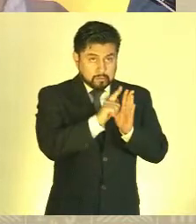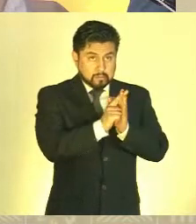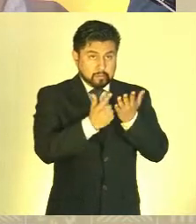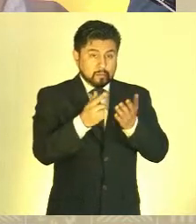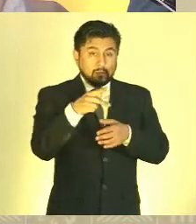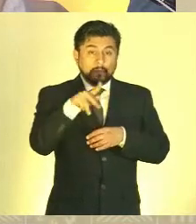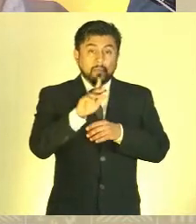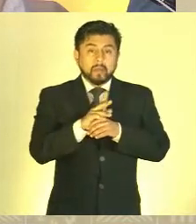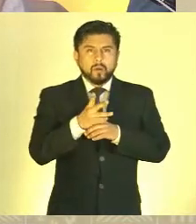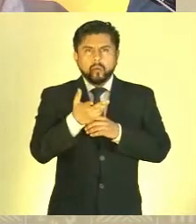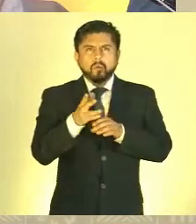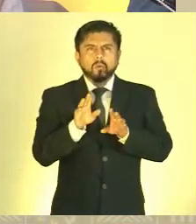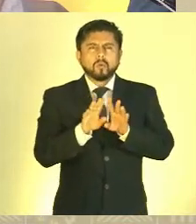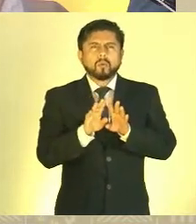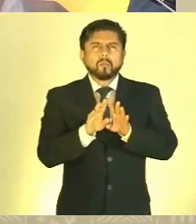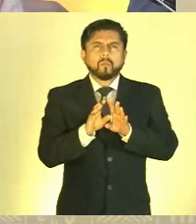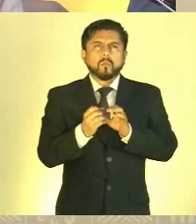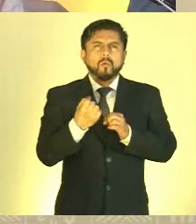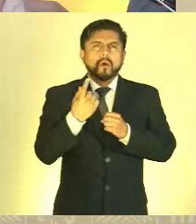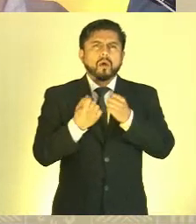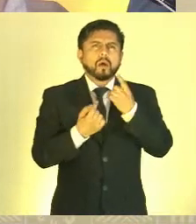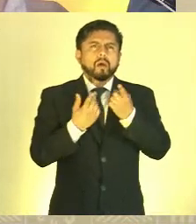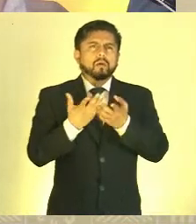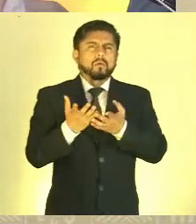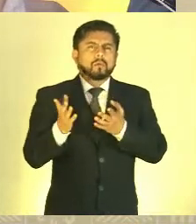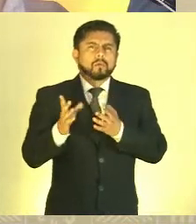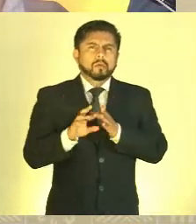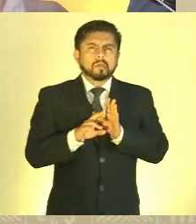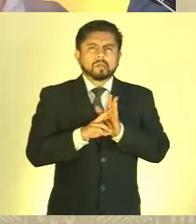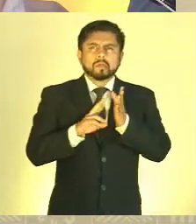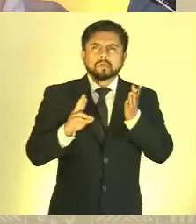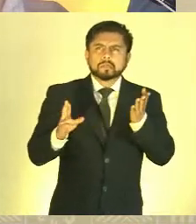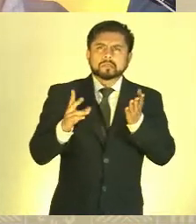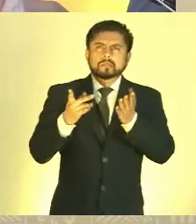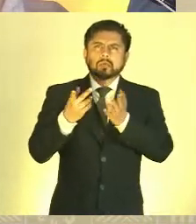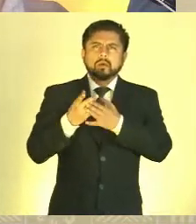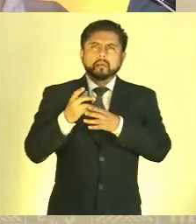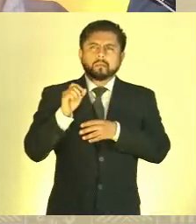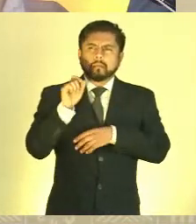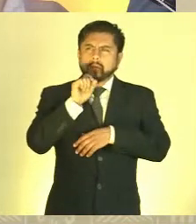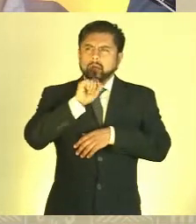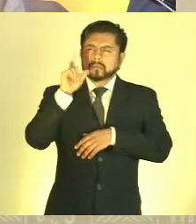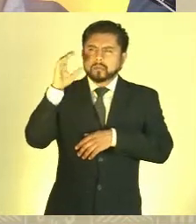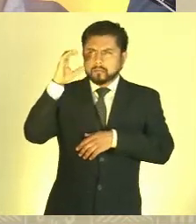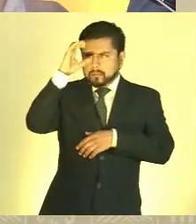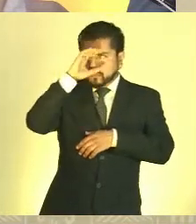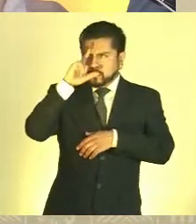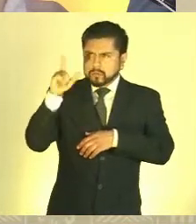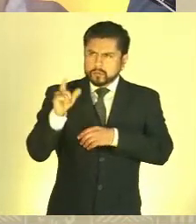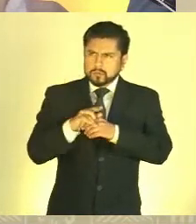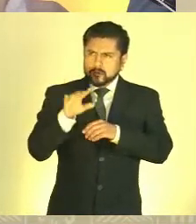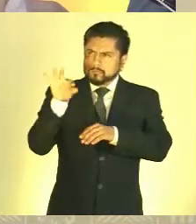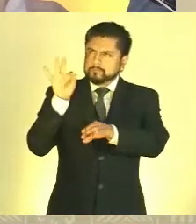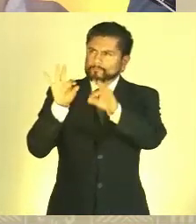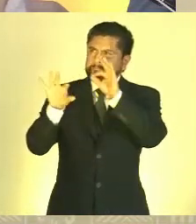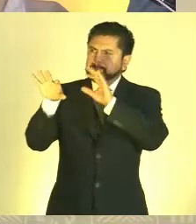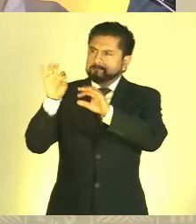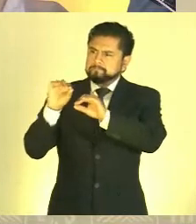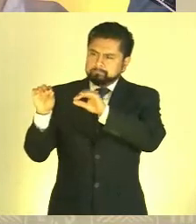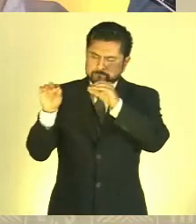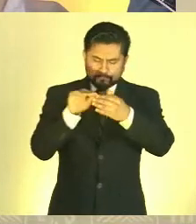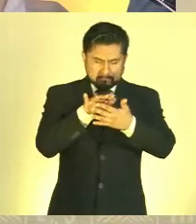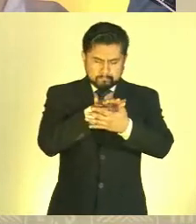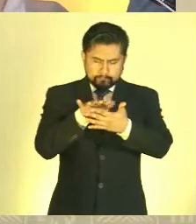se pueden escribir a partir de los artículos científicos, se pueden escribir cosas, pero comprenderlas y luego